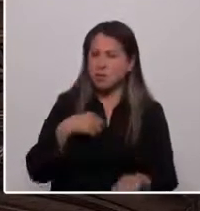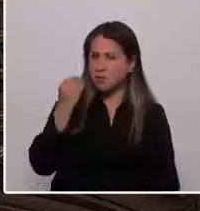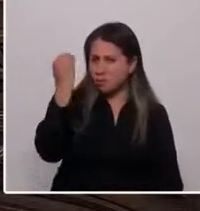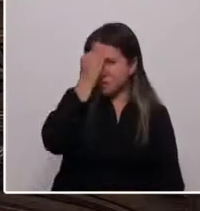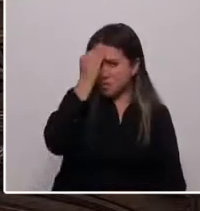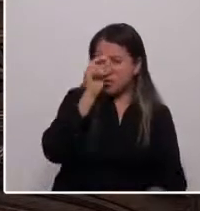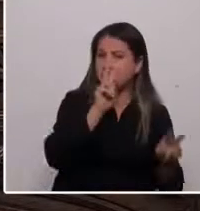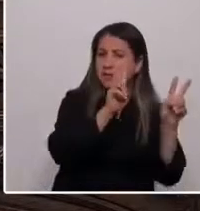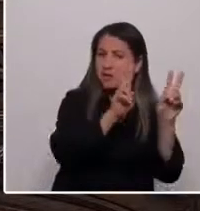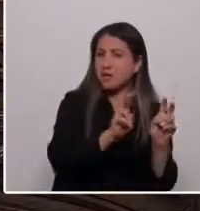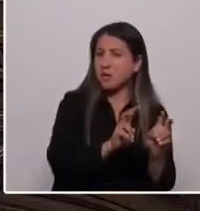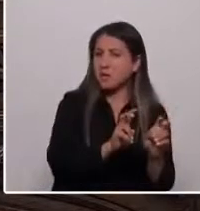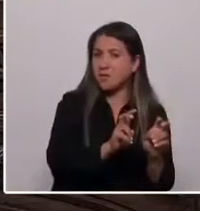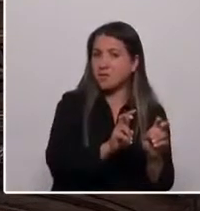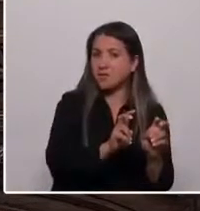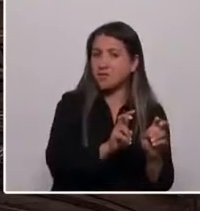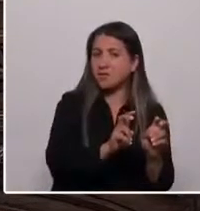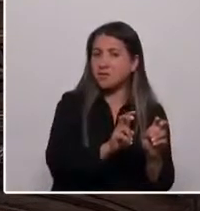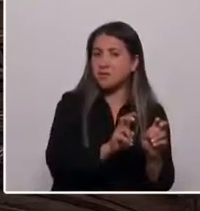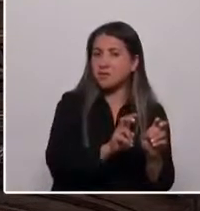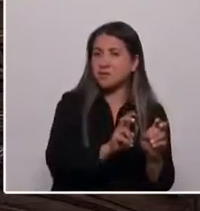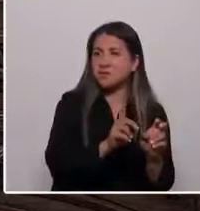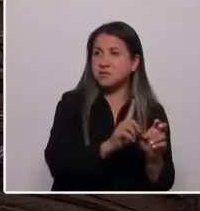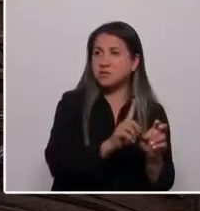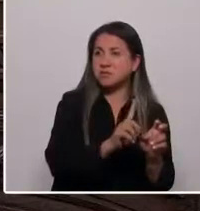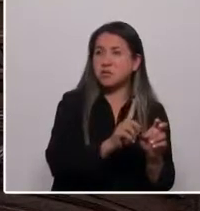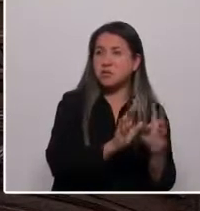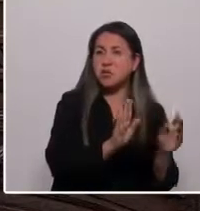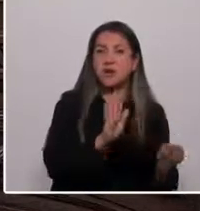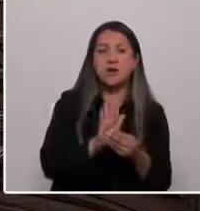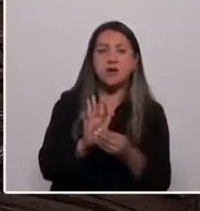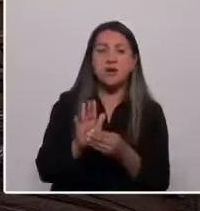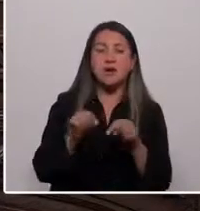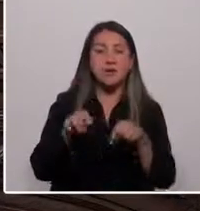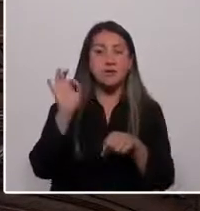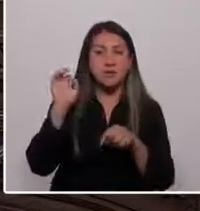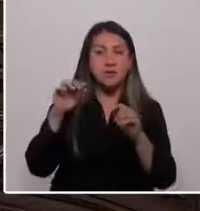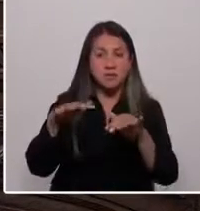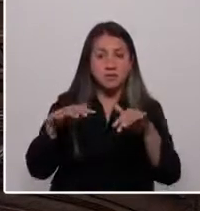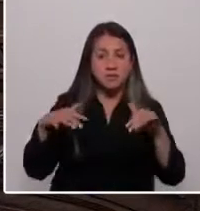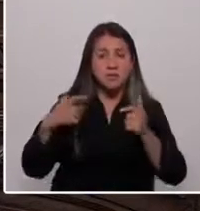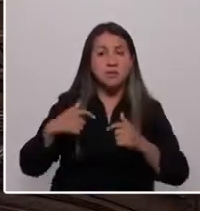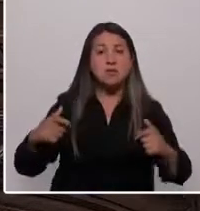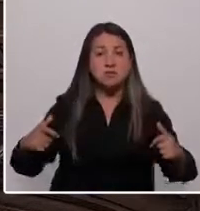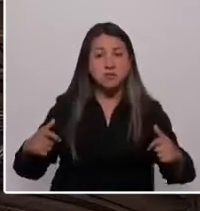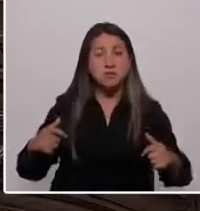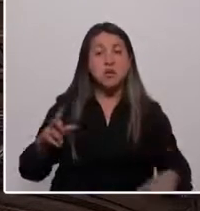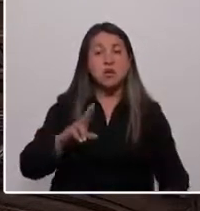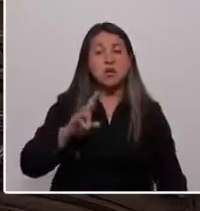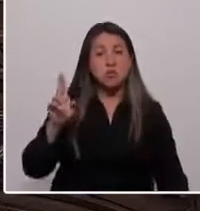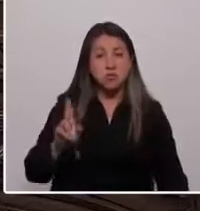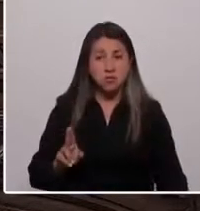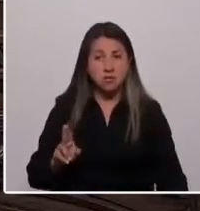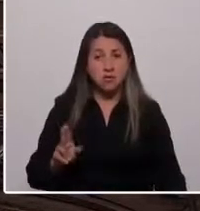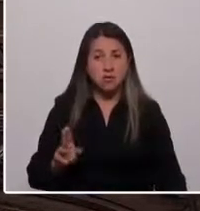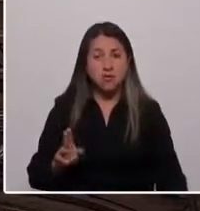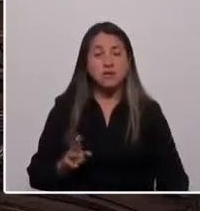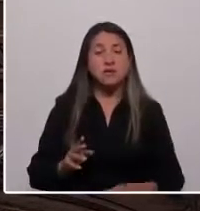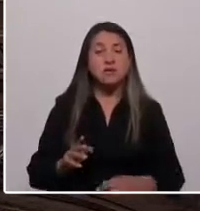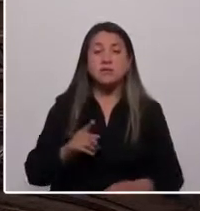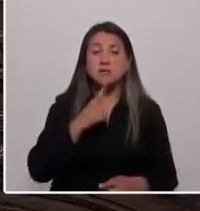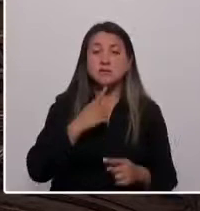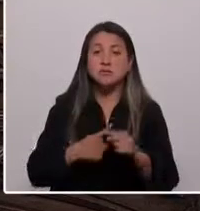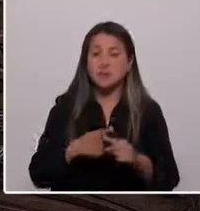considerados en este hemiciclo somos una república y nos llamamos chile